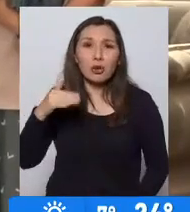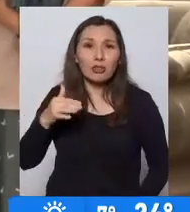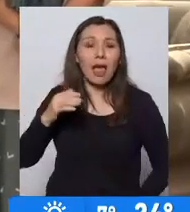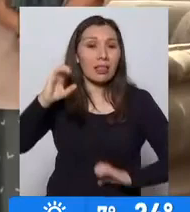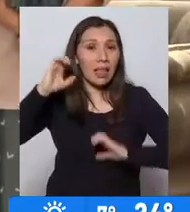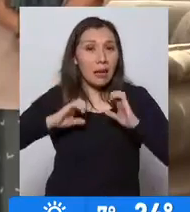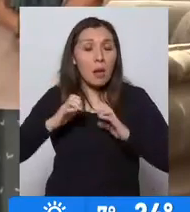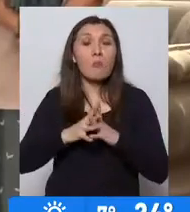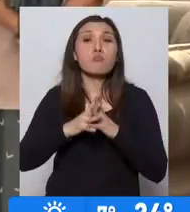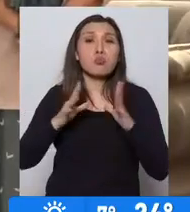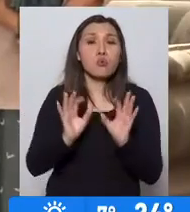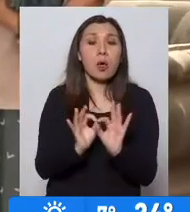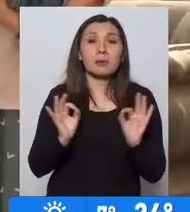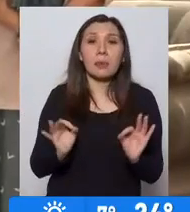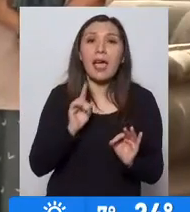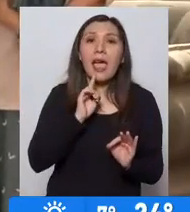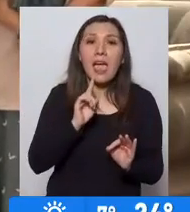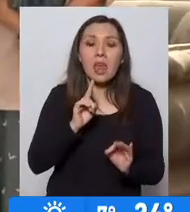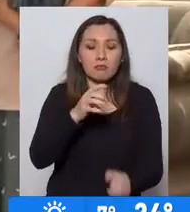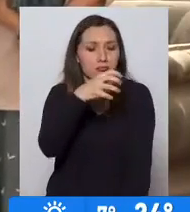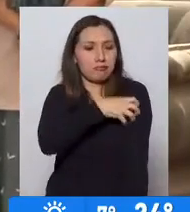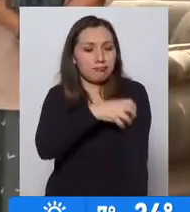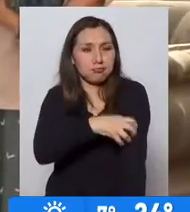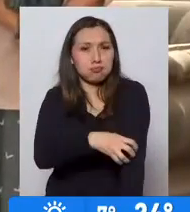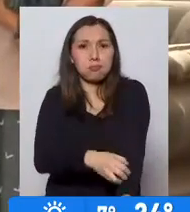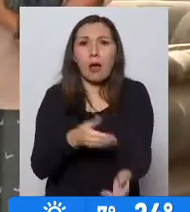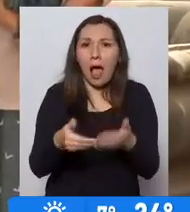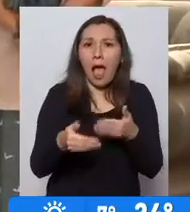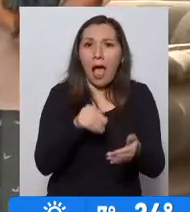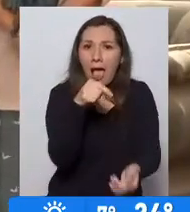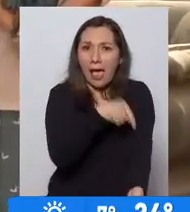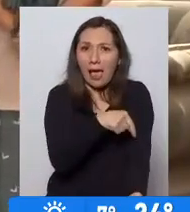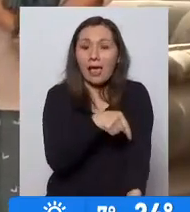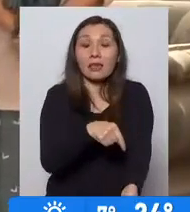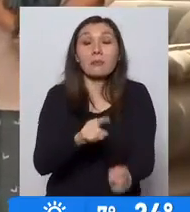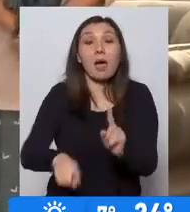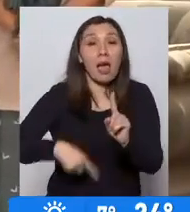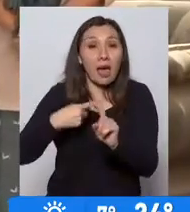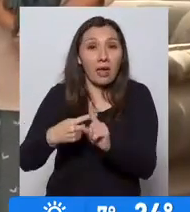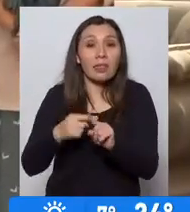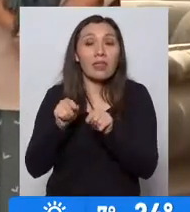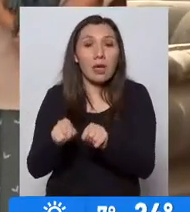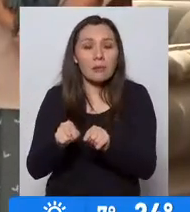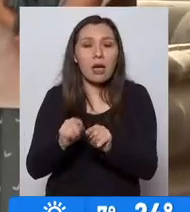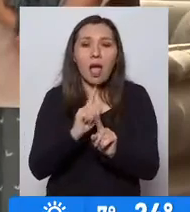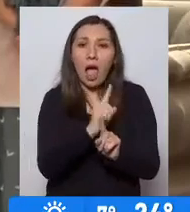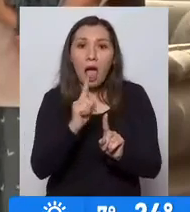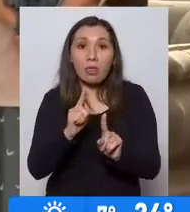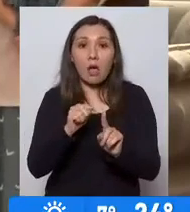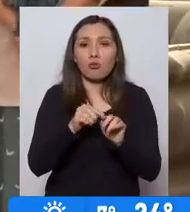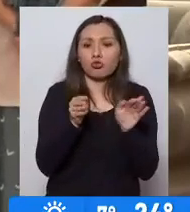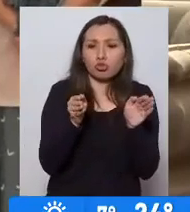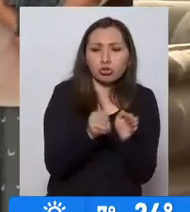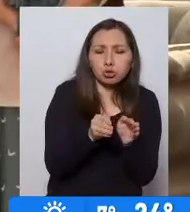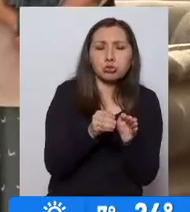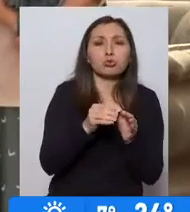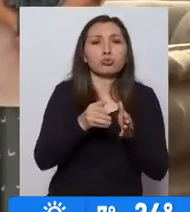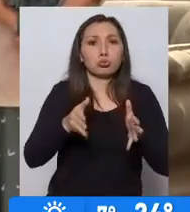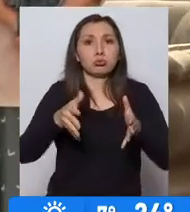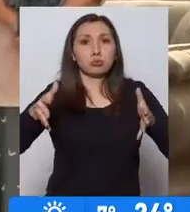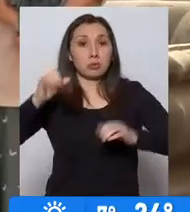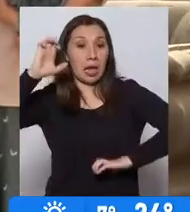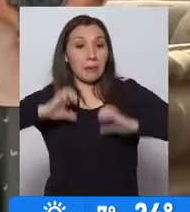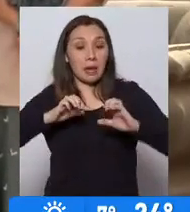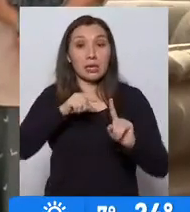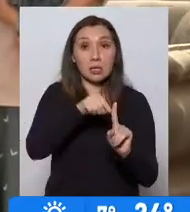fundamentales y muy especialmente en las regiones de Chile. Pero además de eso, detrás de cada micro, pequeña y mediana